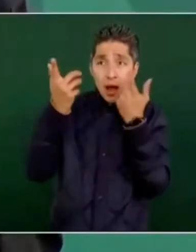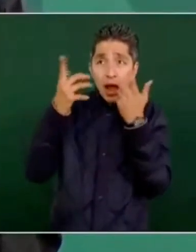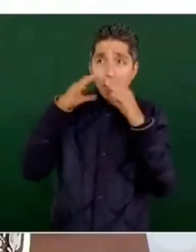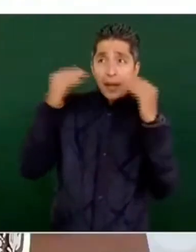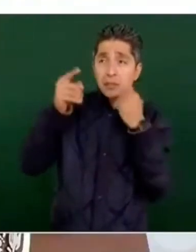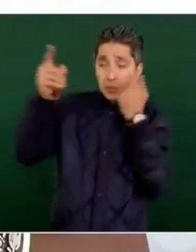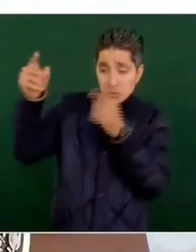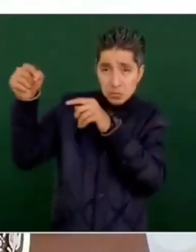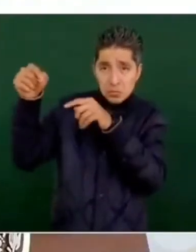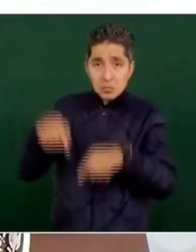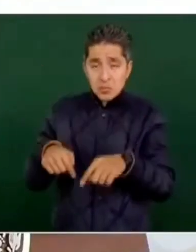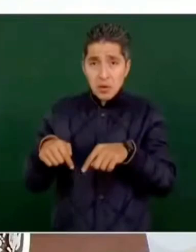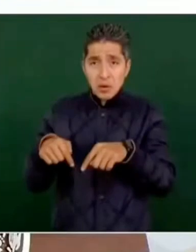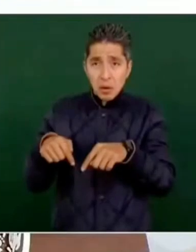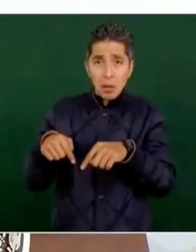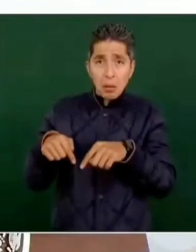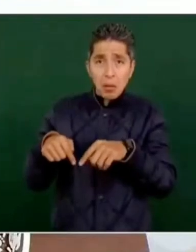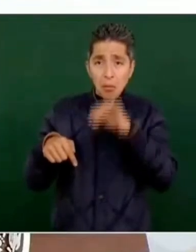Habsburgo.